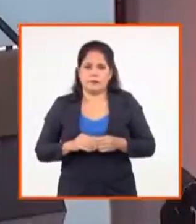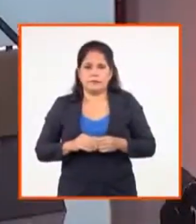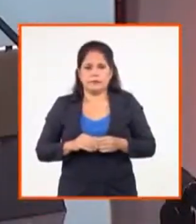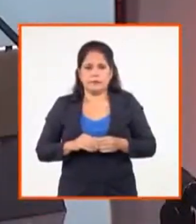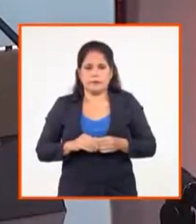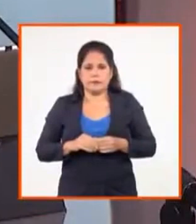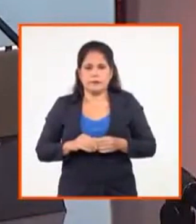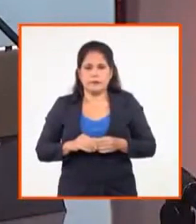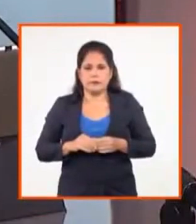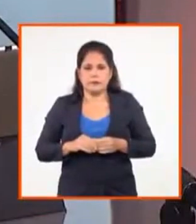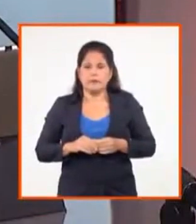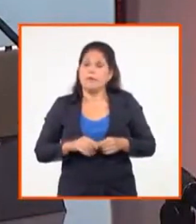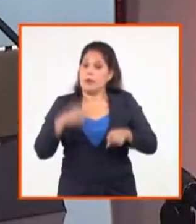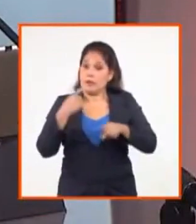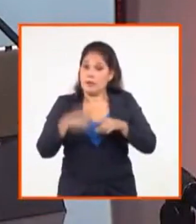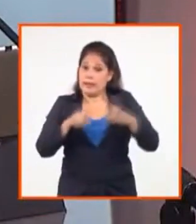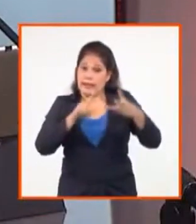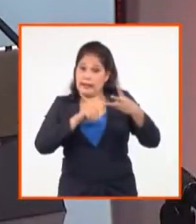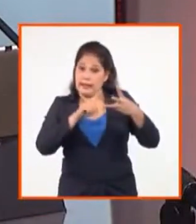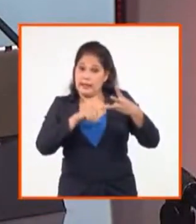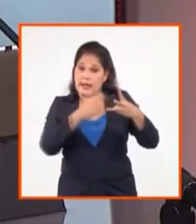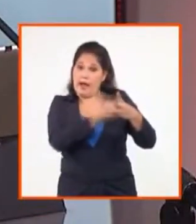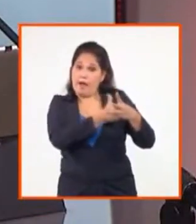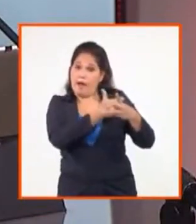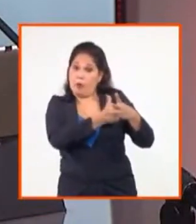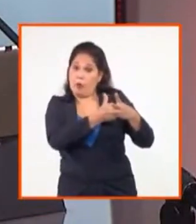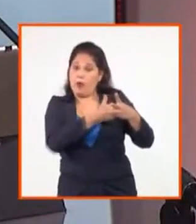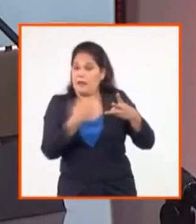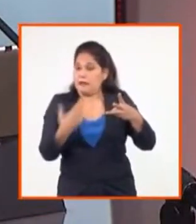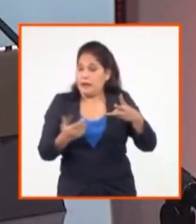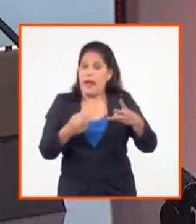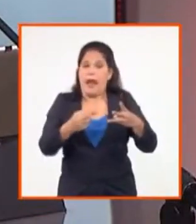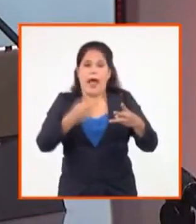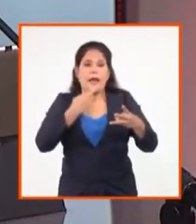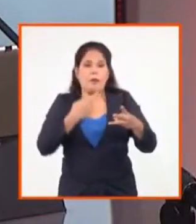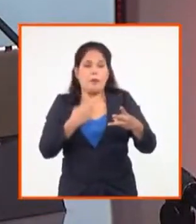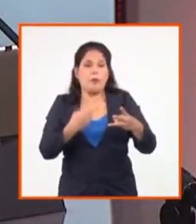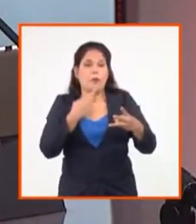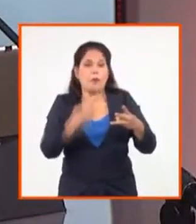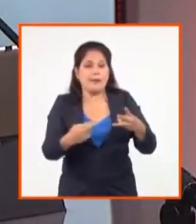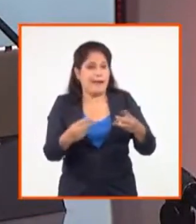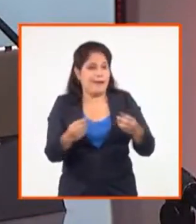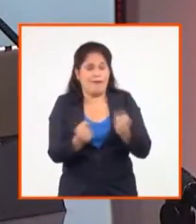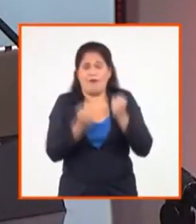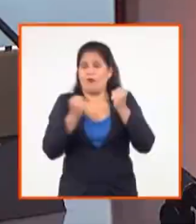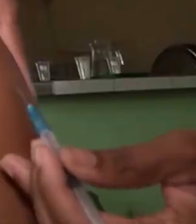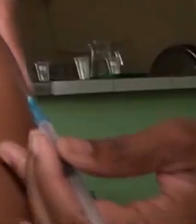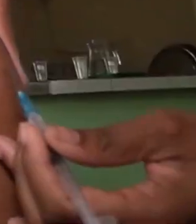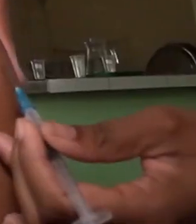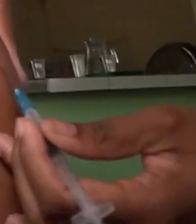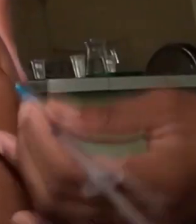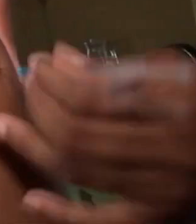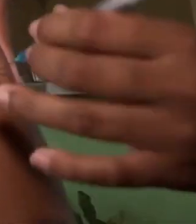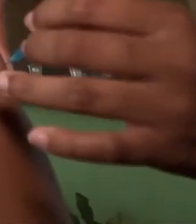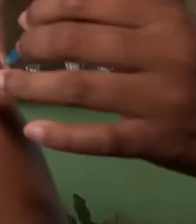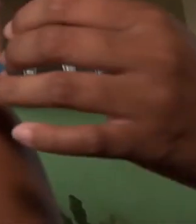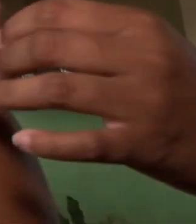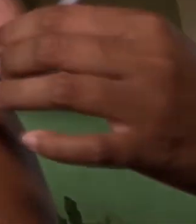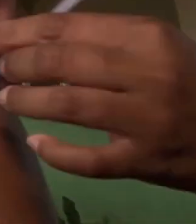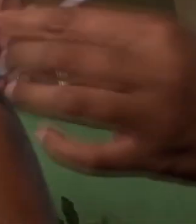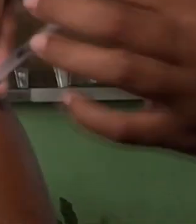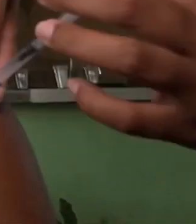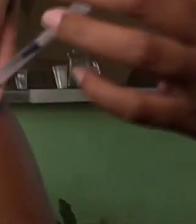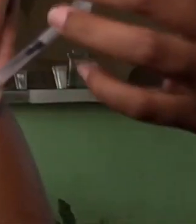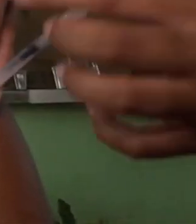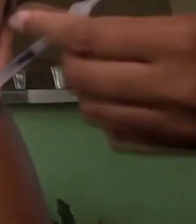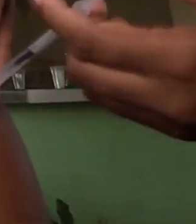¿Y qué pasa con la tercera dosis? Con la tercera dosis la respuesta se refuerza de manera impresionante. Las últimas jornadas llegan